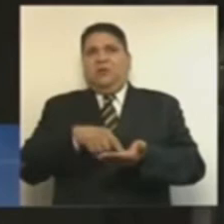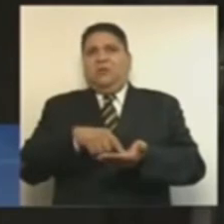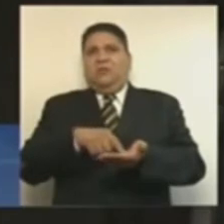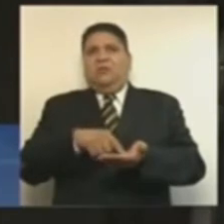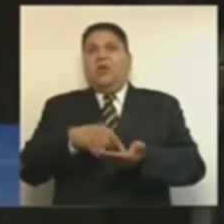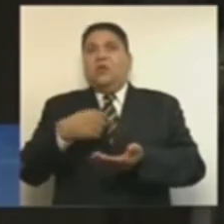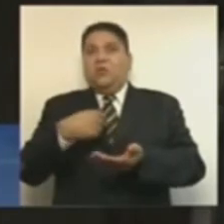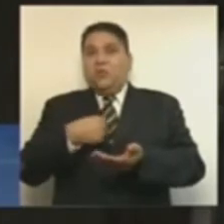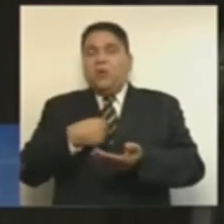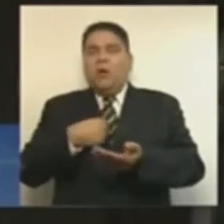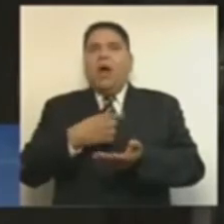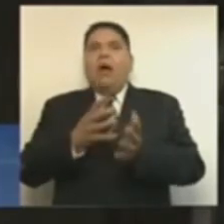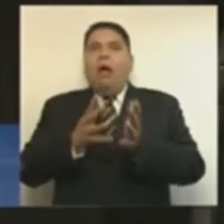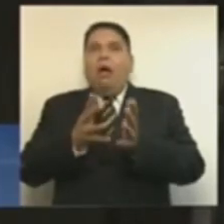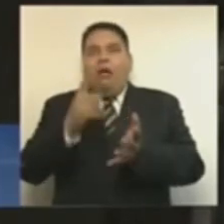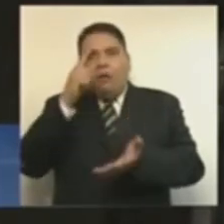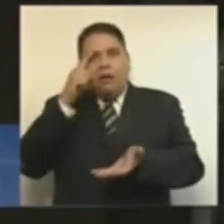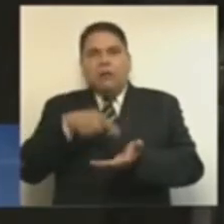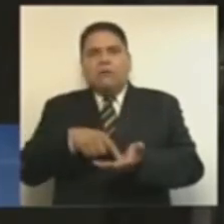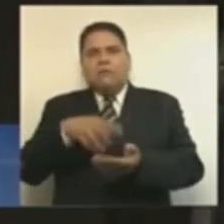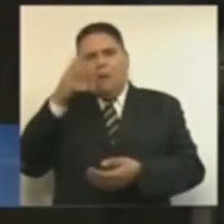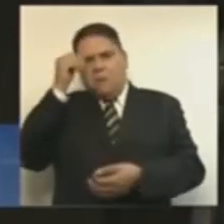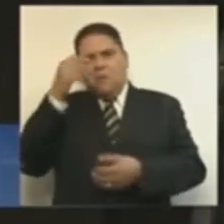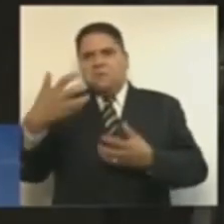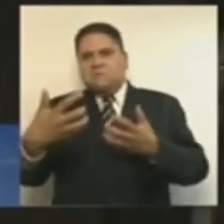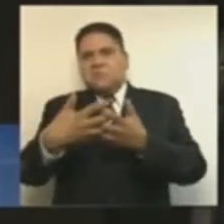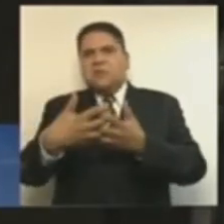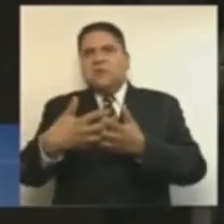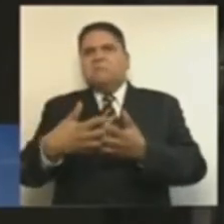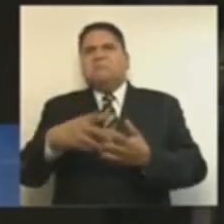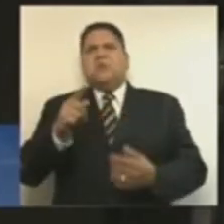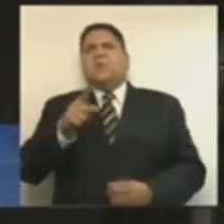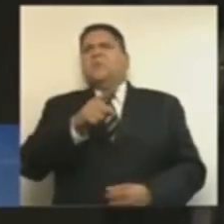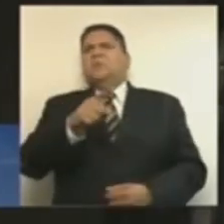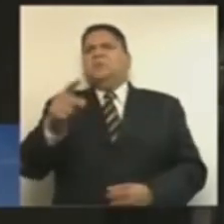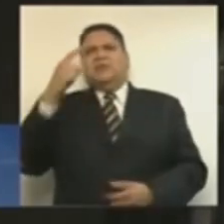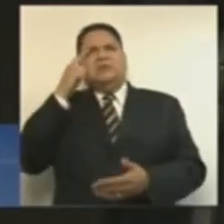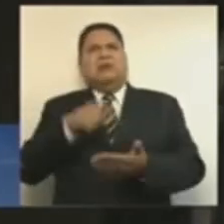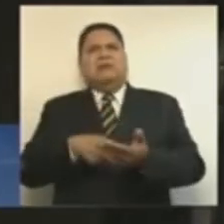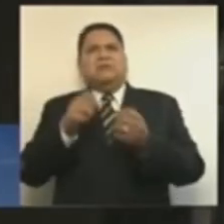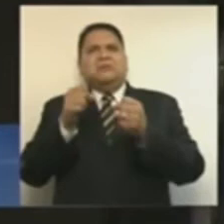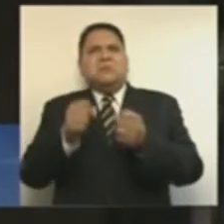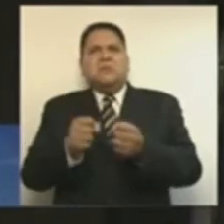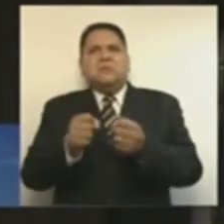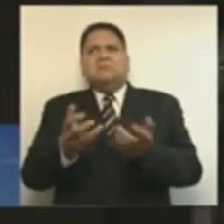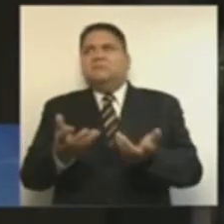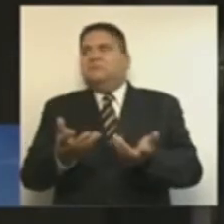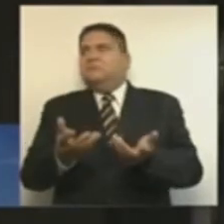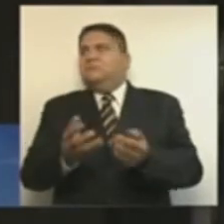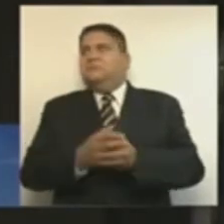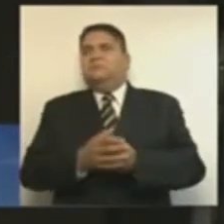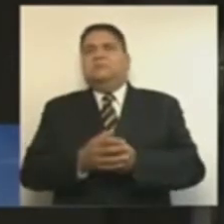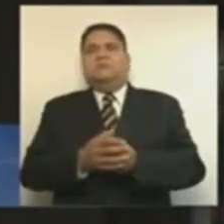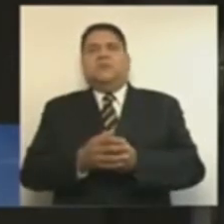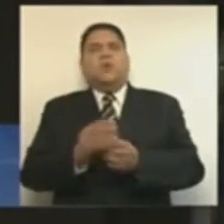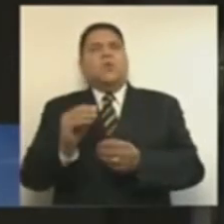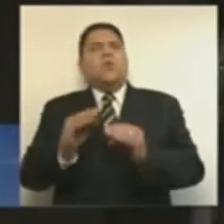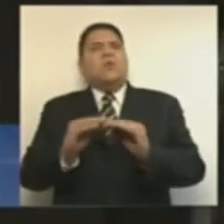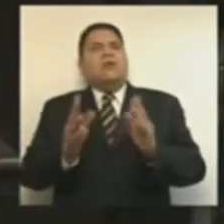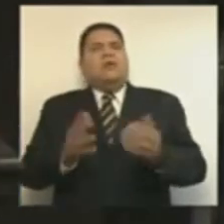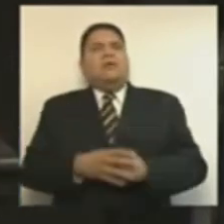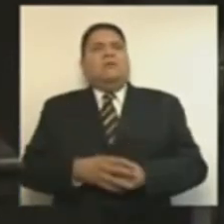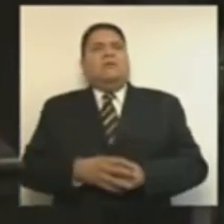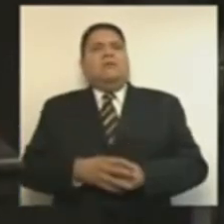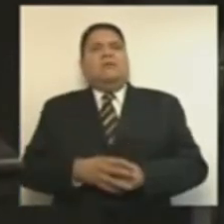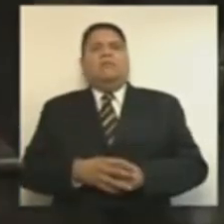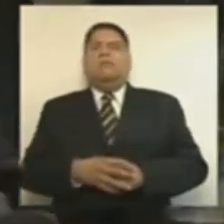acuerdo. Pero ni siquiera ustedes se lo creen. No es por la corrupción, es por la instrucción. Por la